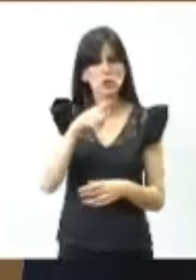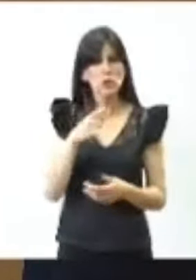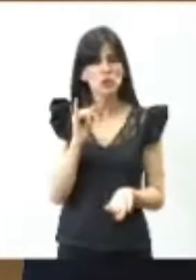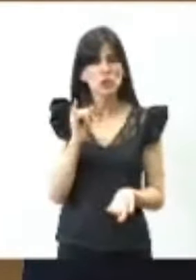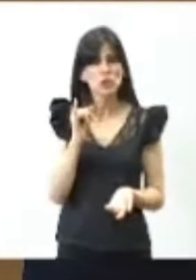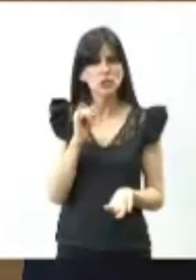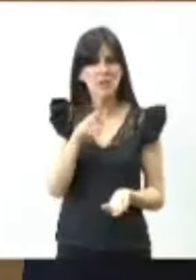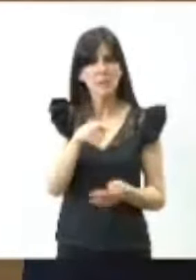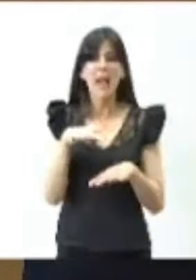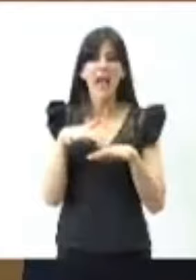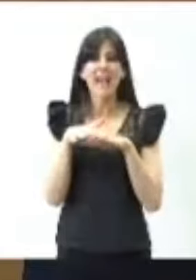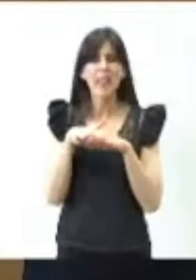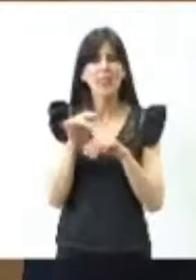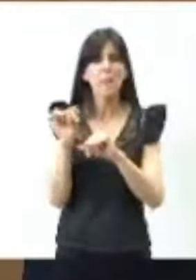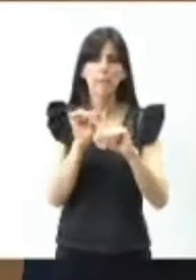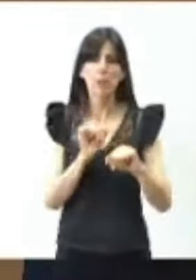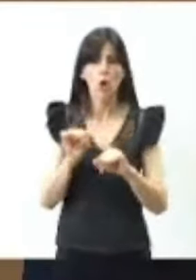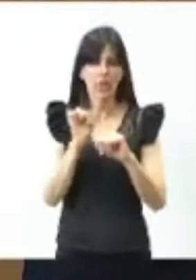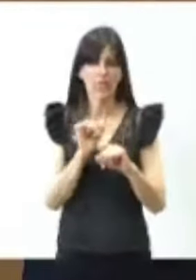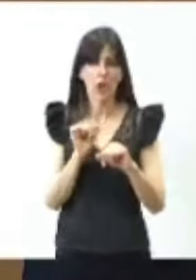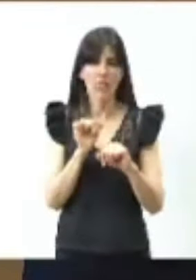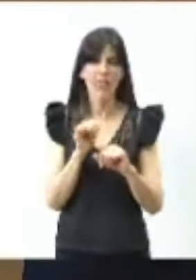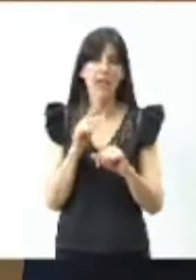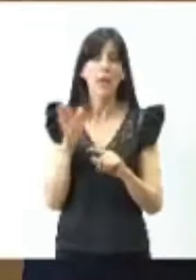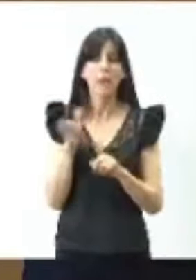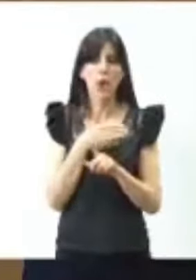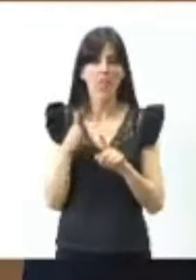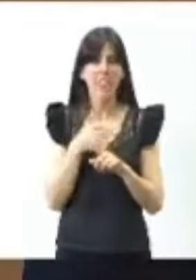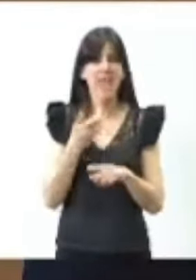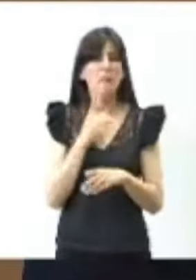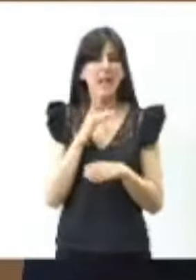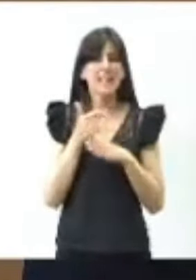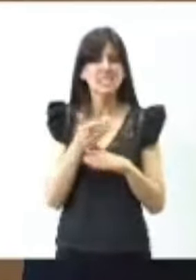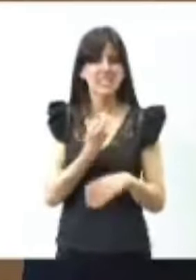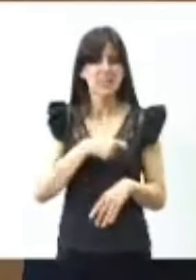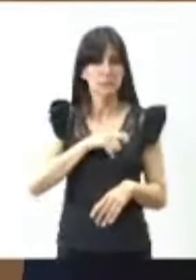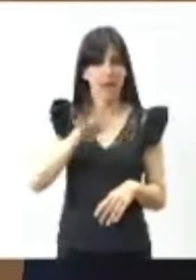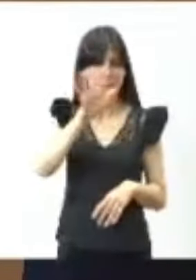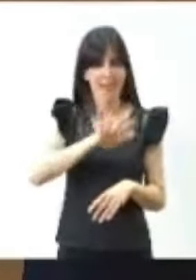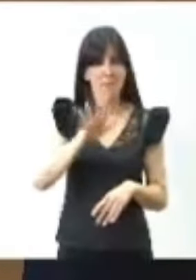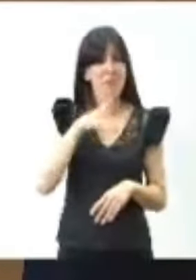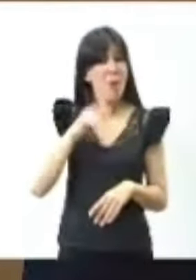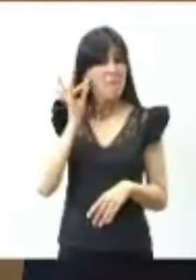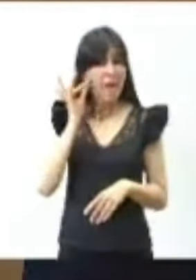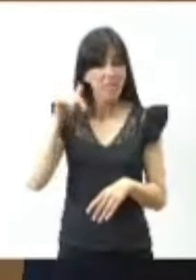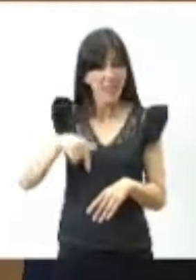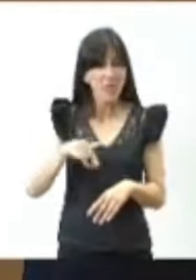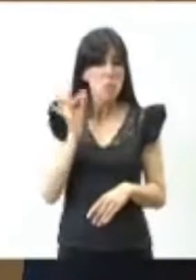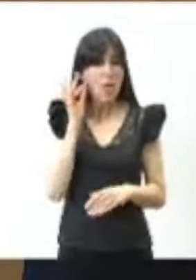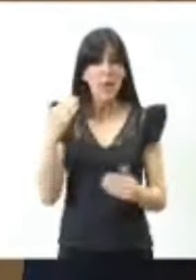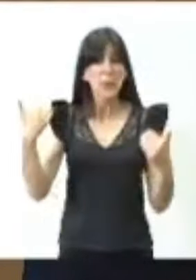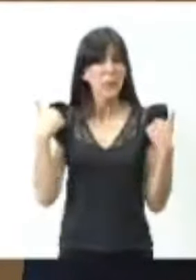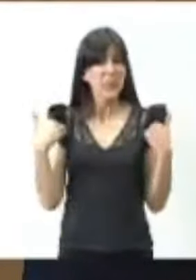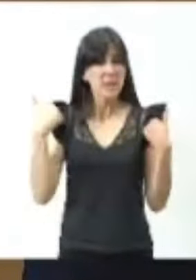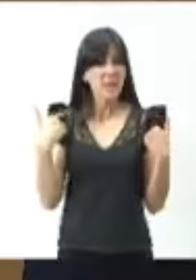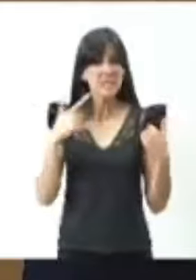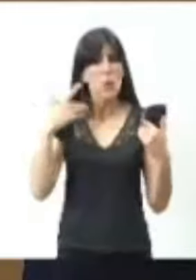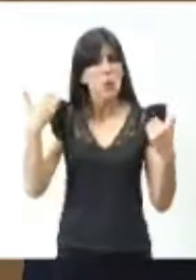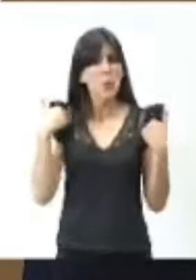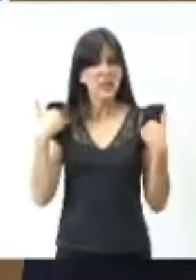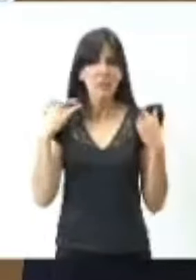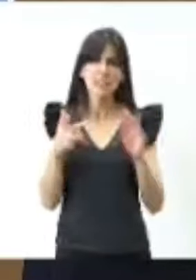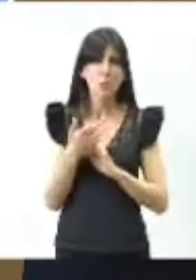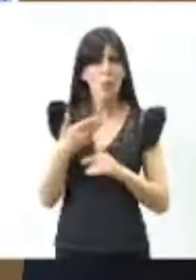muchas de las redes de protección de violencia en el resto de España. Porque aquí en Madrid las mujeres víctimas son víctimas de